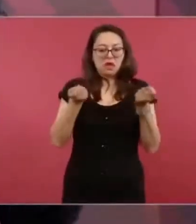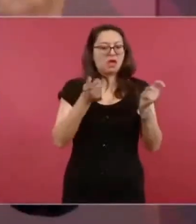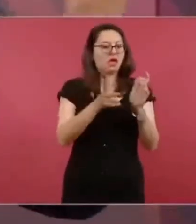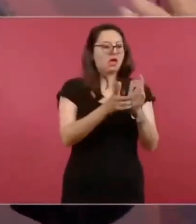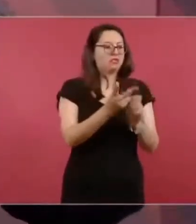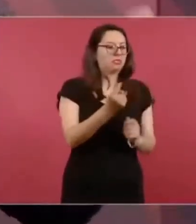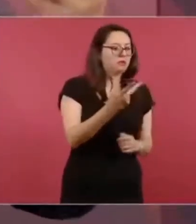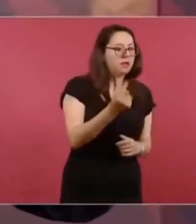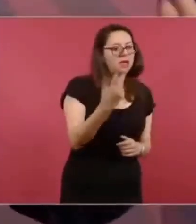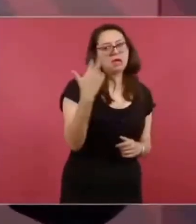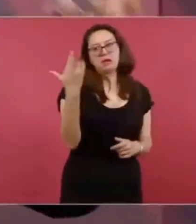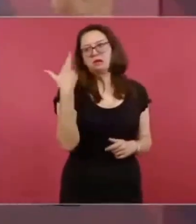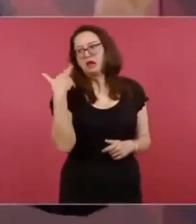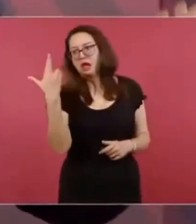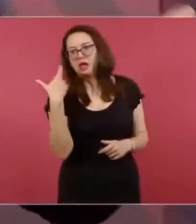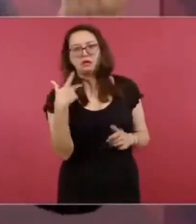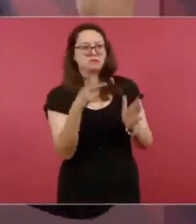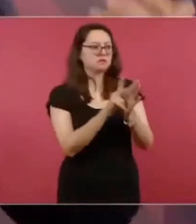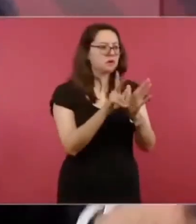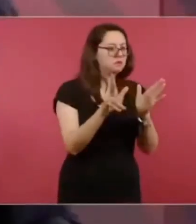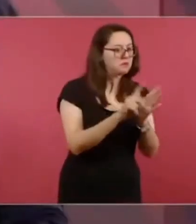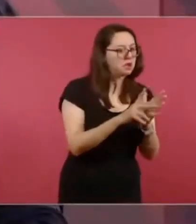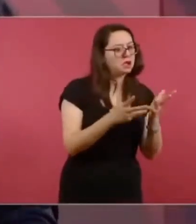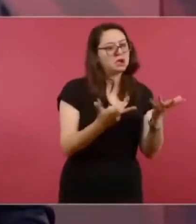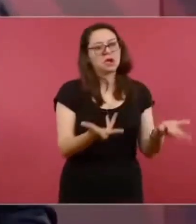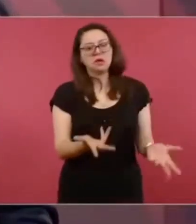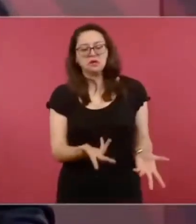como hacer telenovelas.